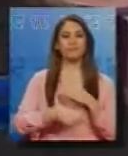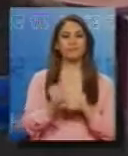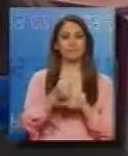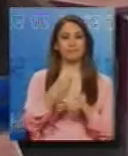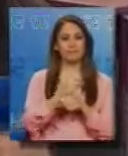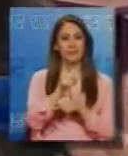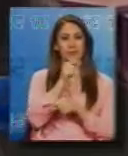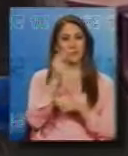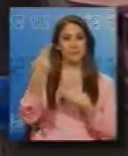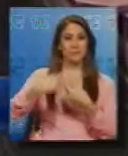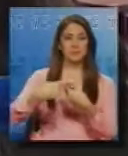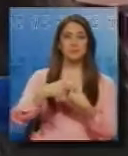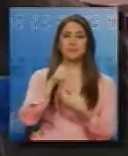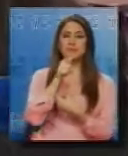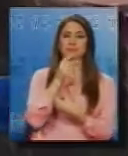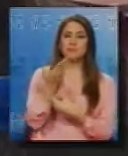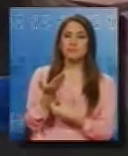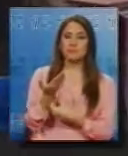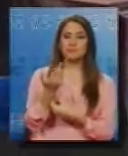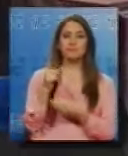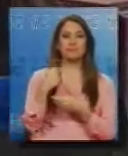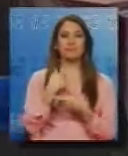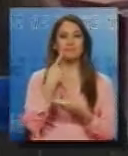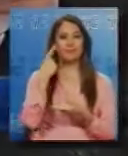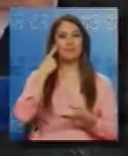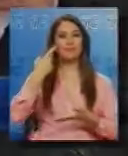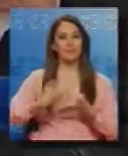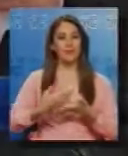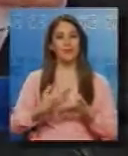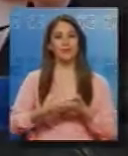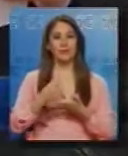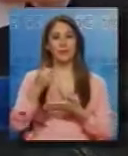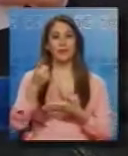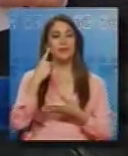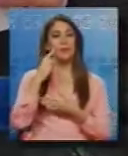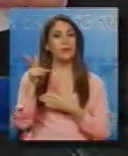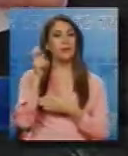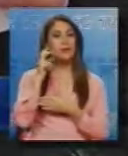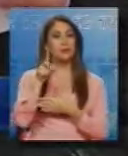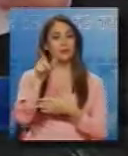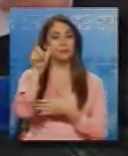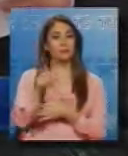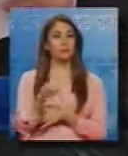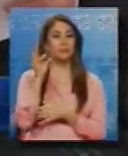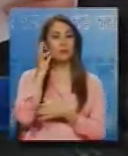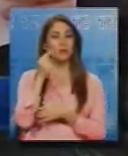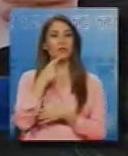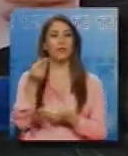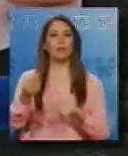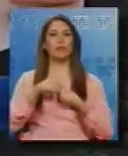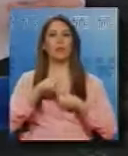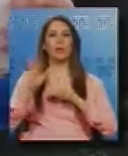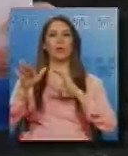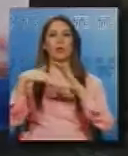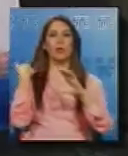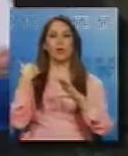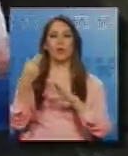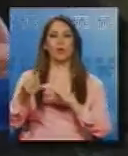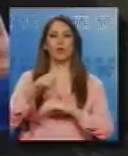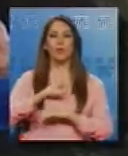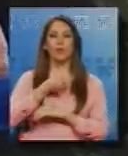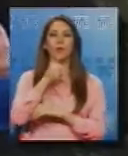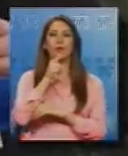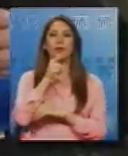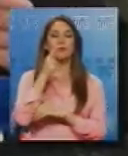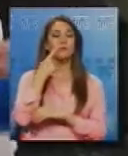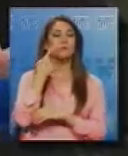su participación en toda esta estrategia, que es evidente. Estas grabaciones, según Vicuña, las recibió mediante un correo electrónico enviado por